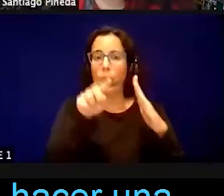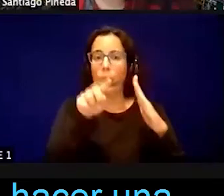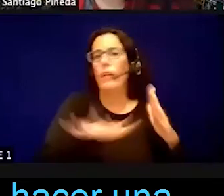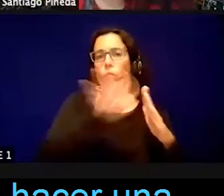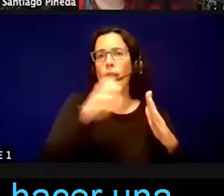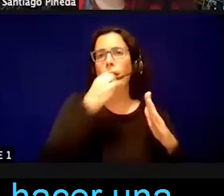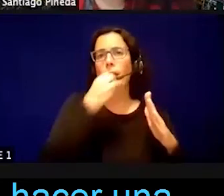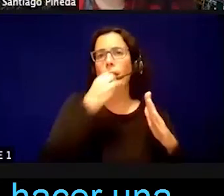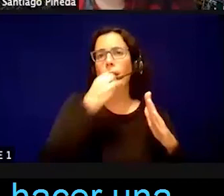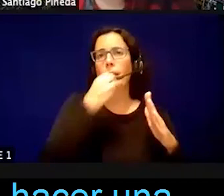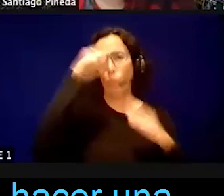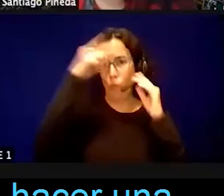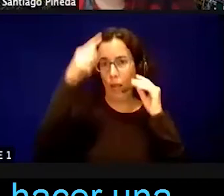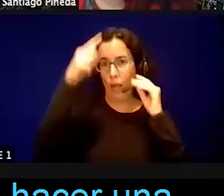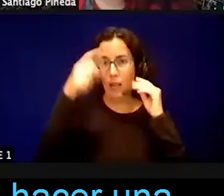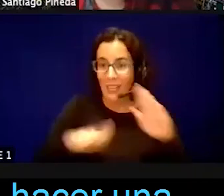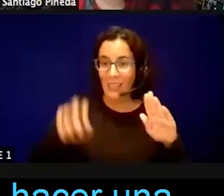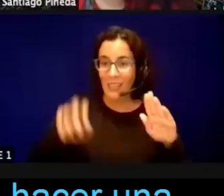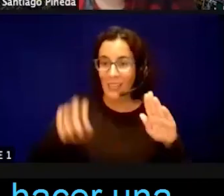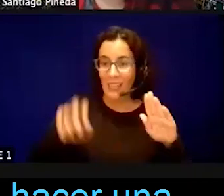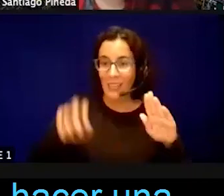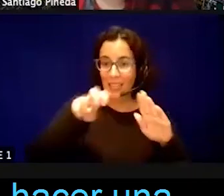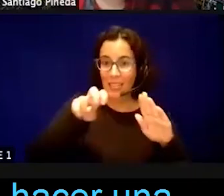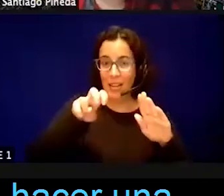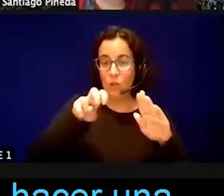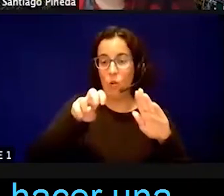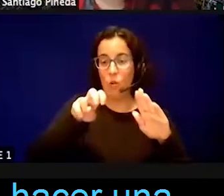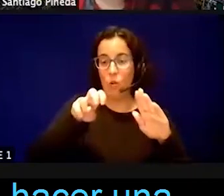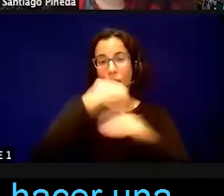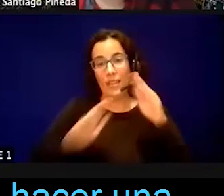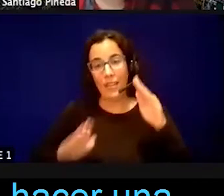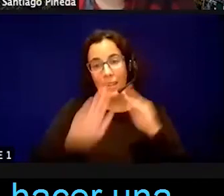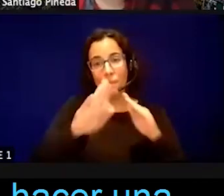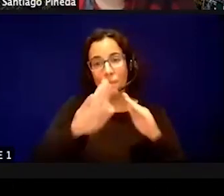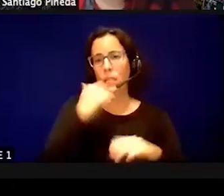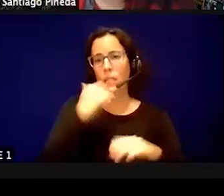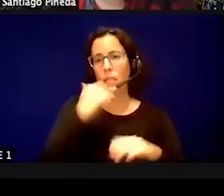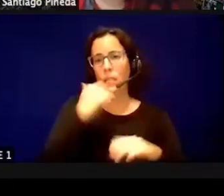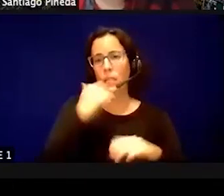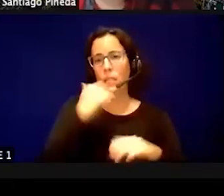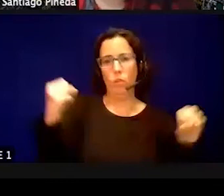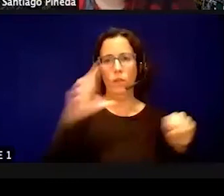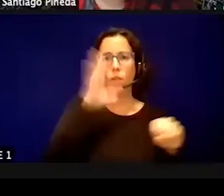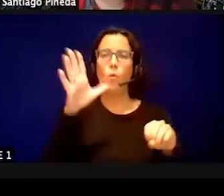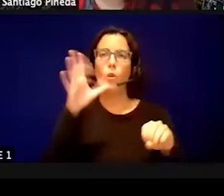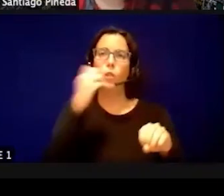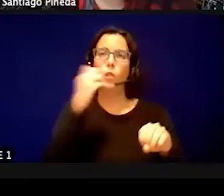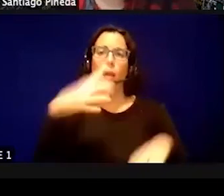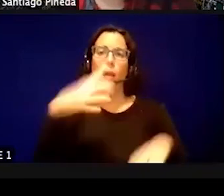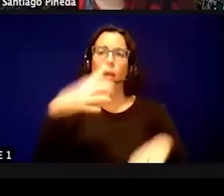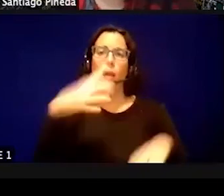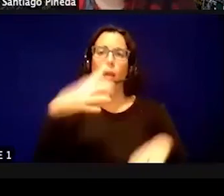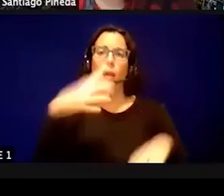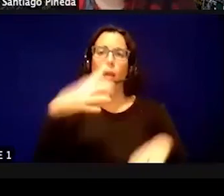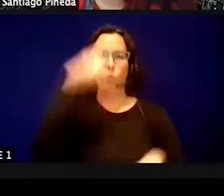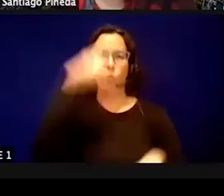imposible, hacer una rampa así en un escalón o cosas o soluciones que vemos en otros sitios. Es así,